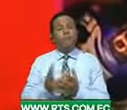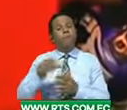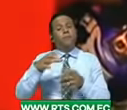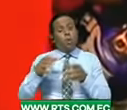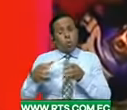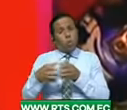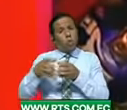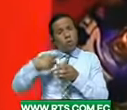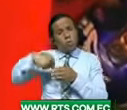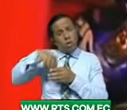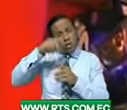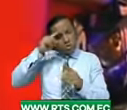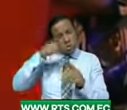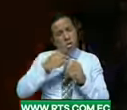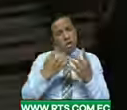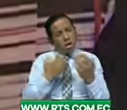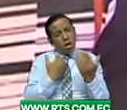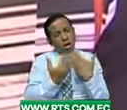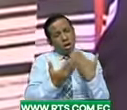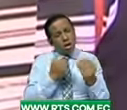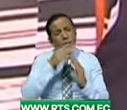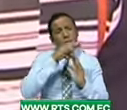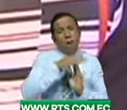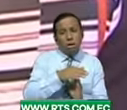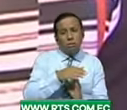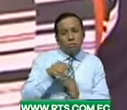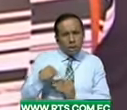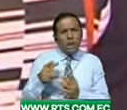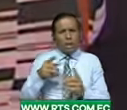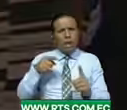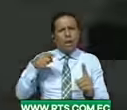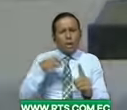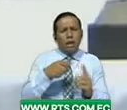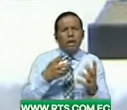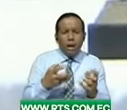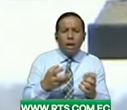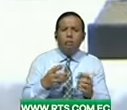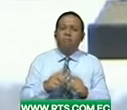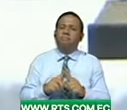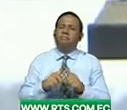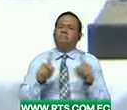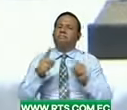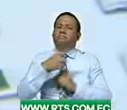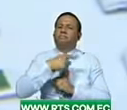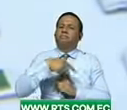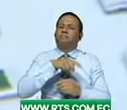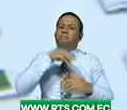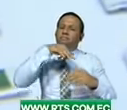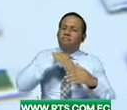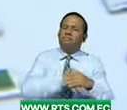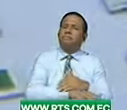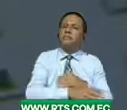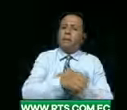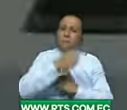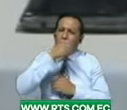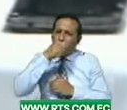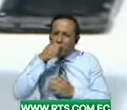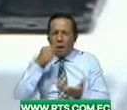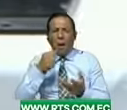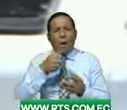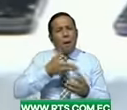Pacificación pretende allanar los caminos de la paz social, acá siguen entrando las armas y los polvos.